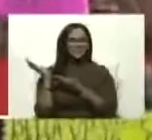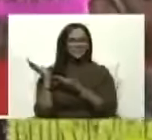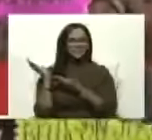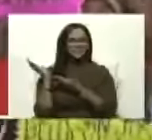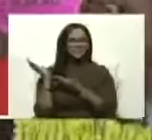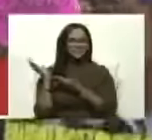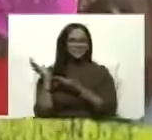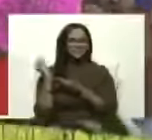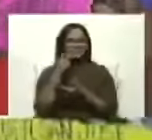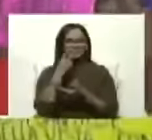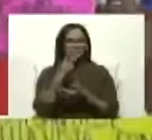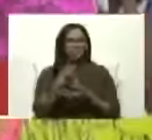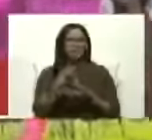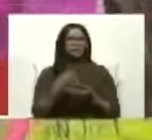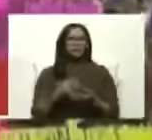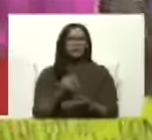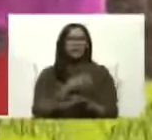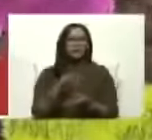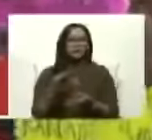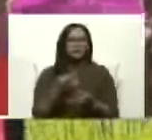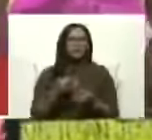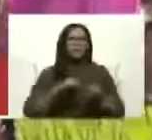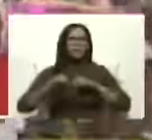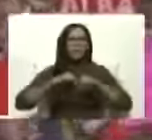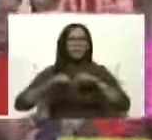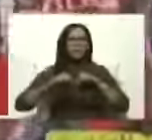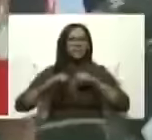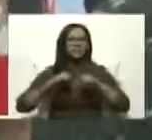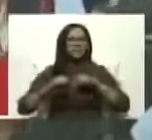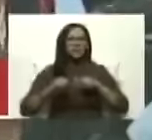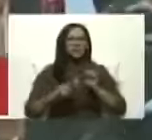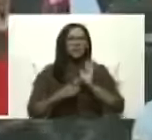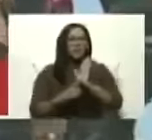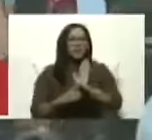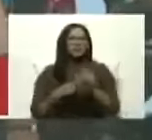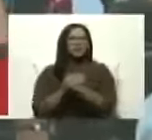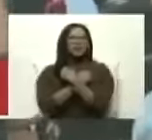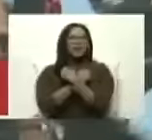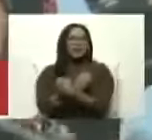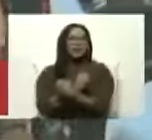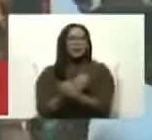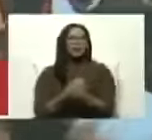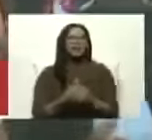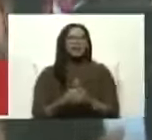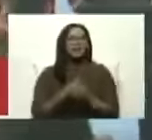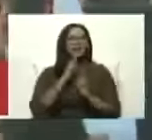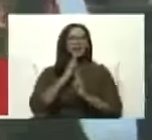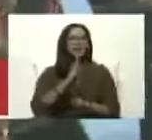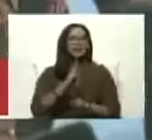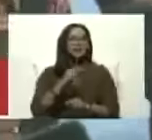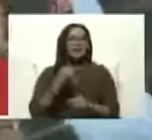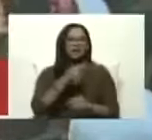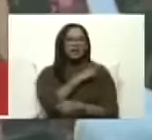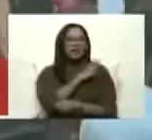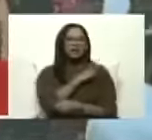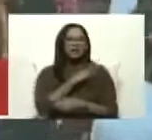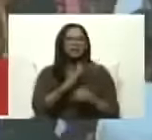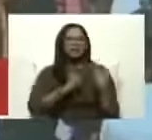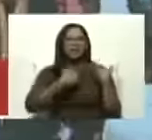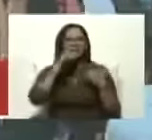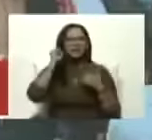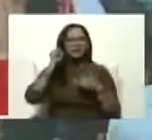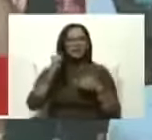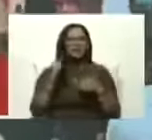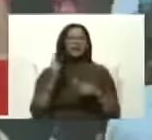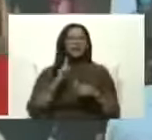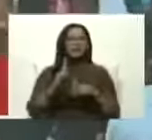Bien, han visto ustedes la extraordinaria movilización y muestra de amor y de respaldo al jefe de Estado, Nicolás Maduro, quien,